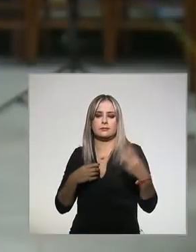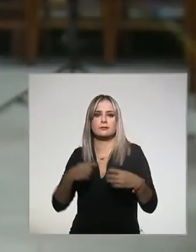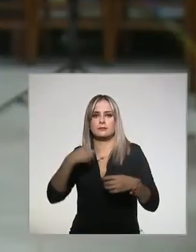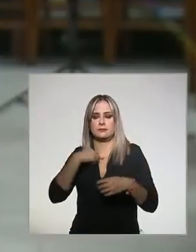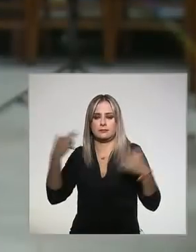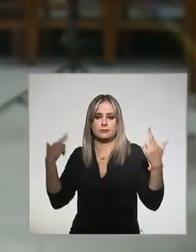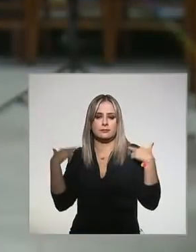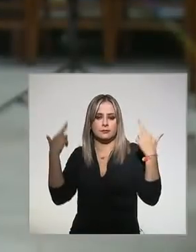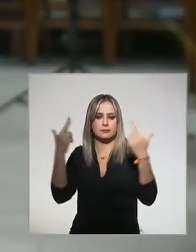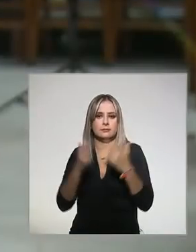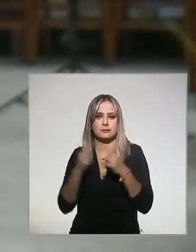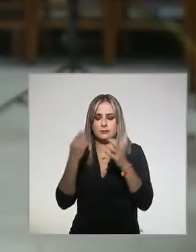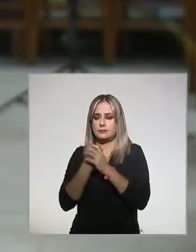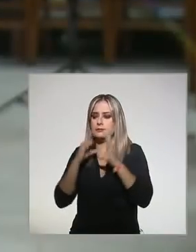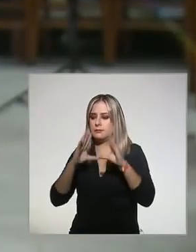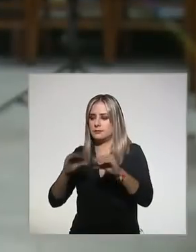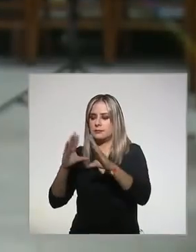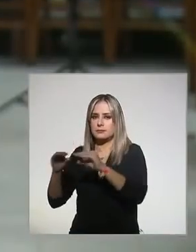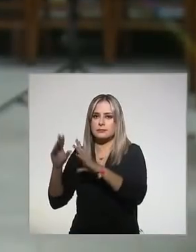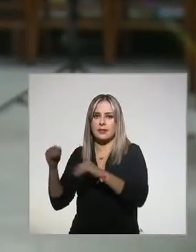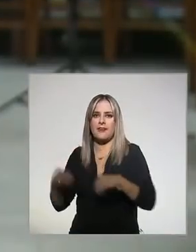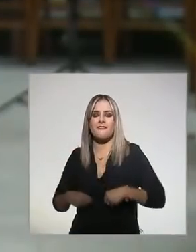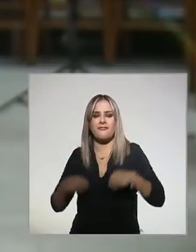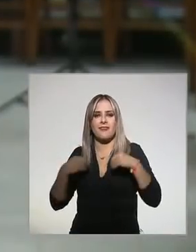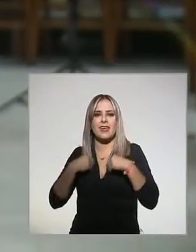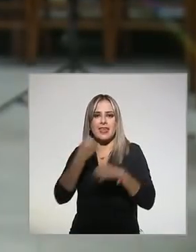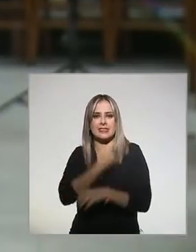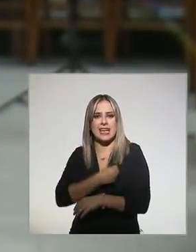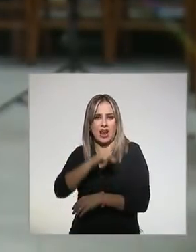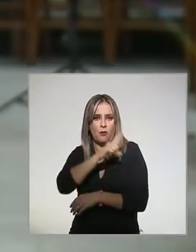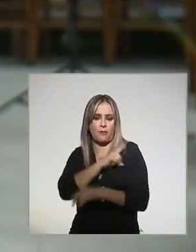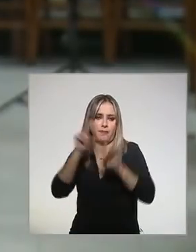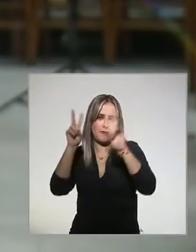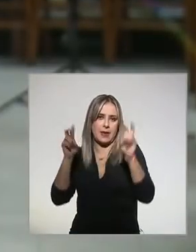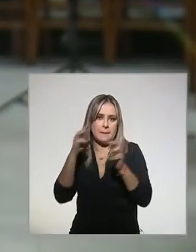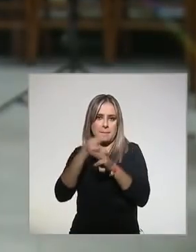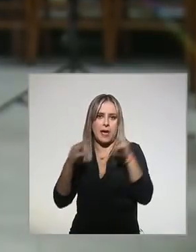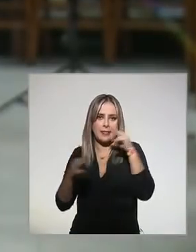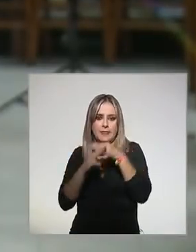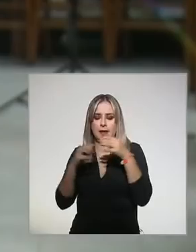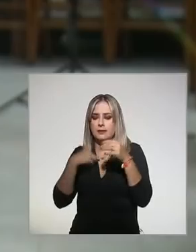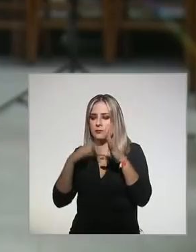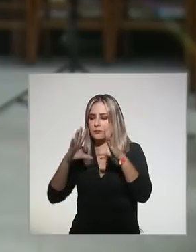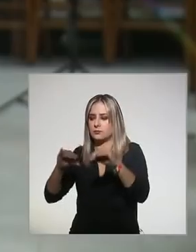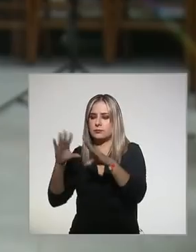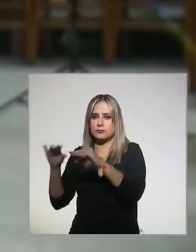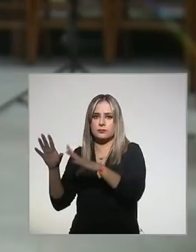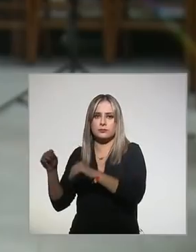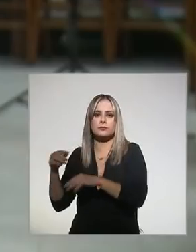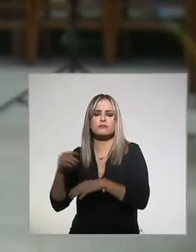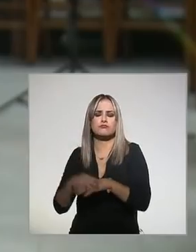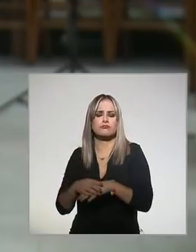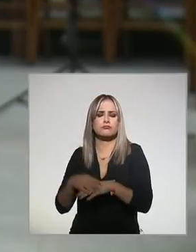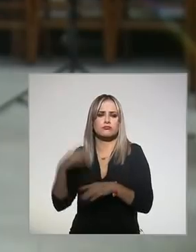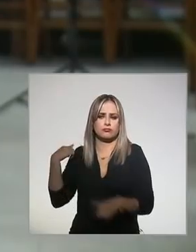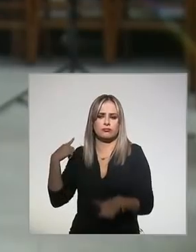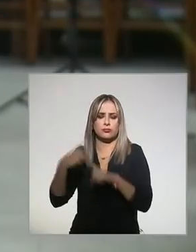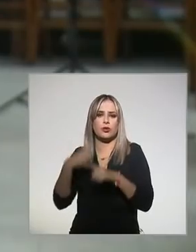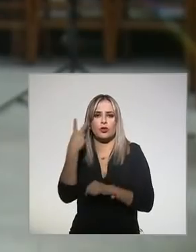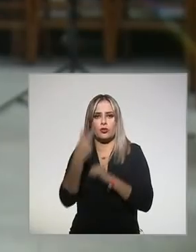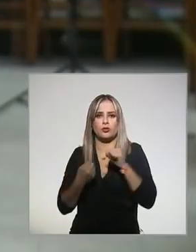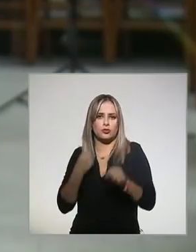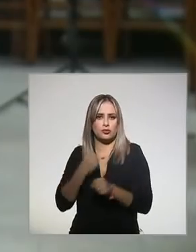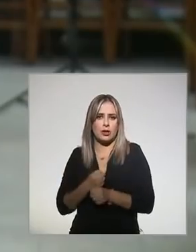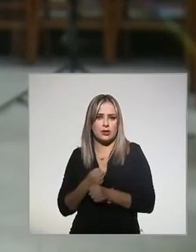de vida saludable, ¿sí? Y bueno, tenemos 2 años dando